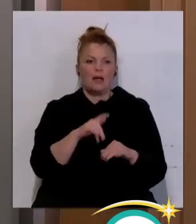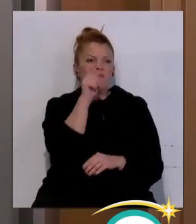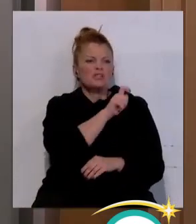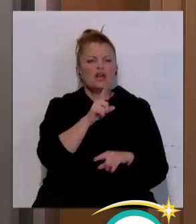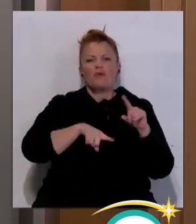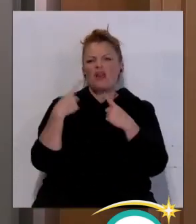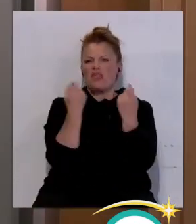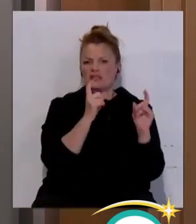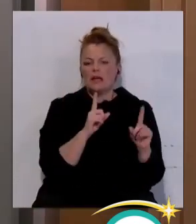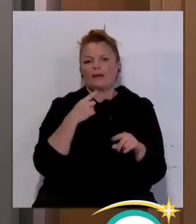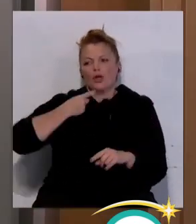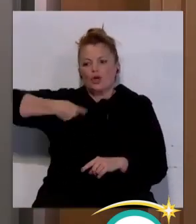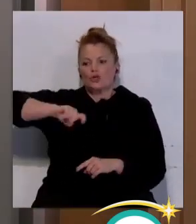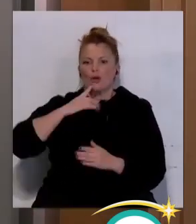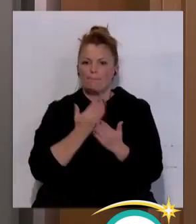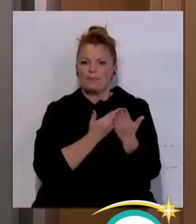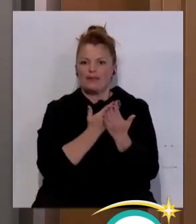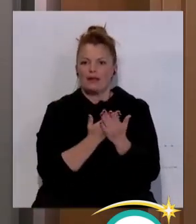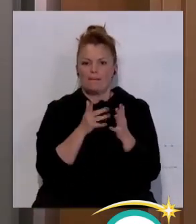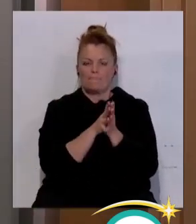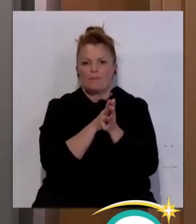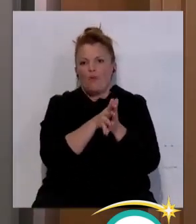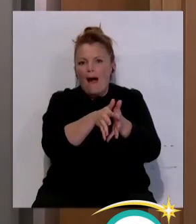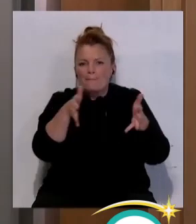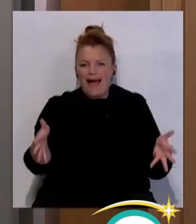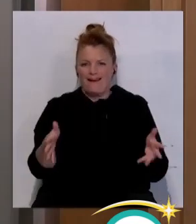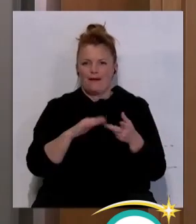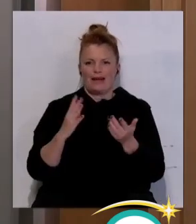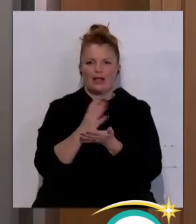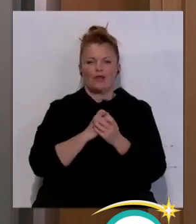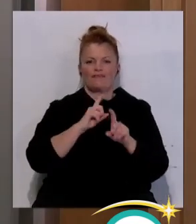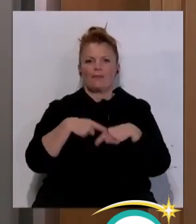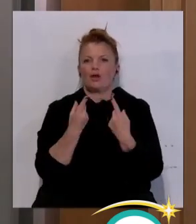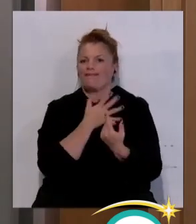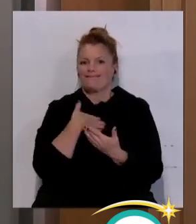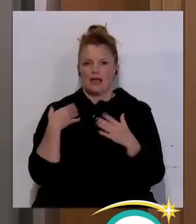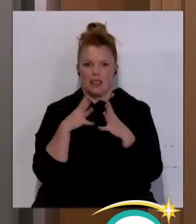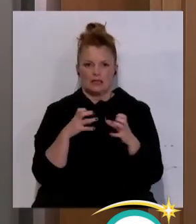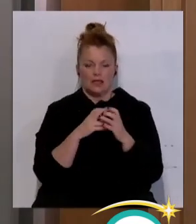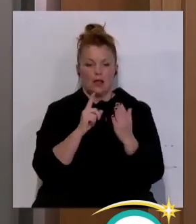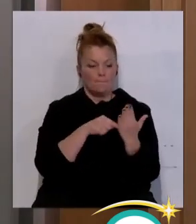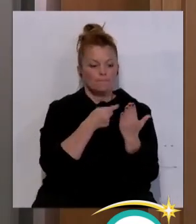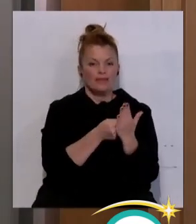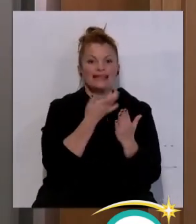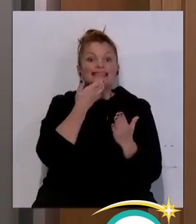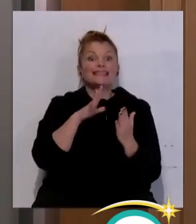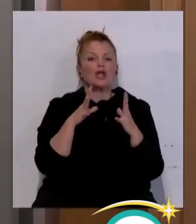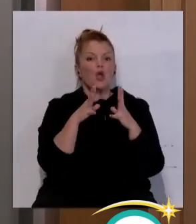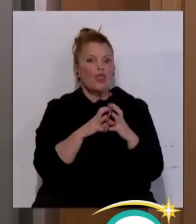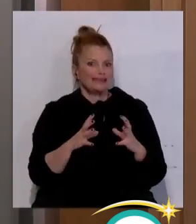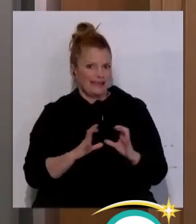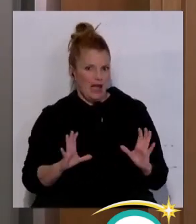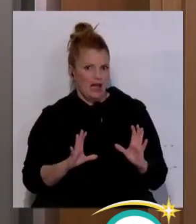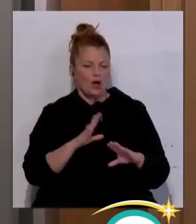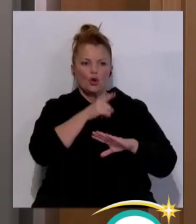lo necesitan, pero es verdad que nosotros lo que pedimos es que sea ampliable a todas las familias que lo deseen, porque en el apartado viene si lo desean. Tú lo puedes,